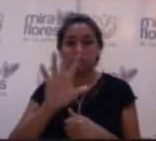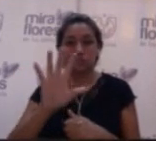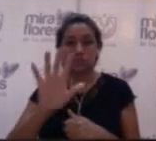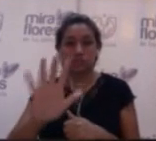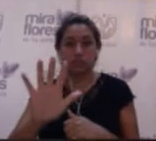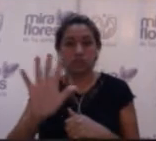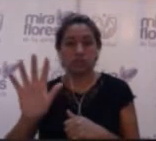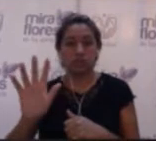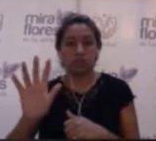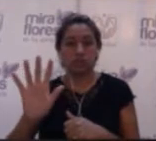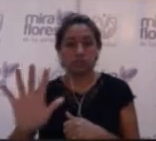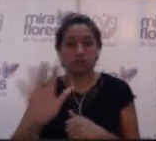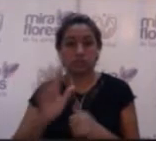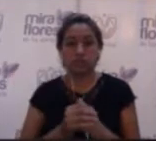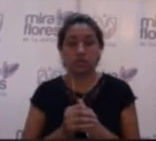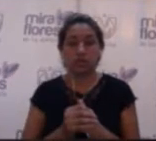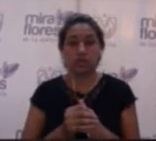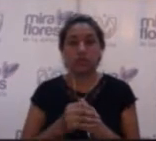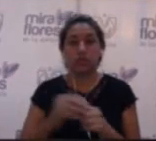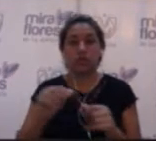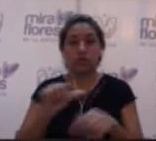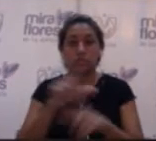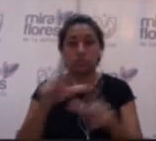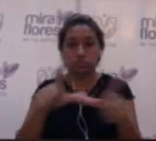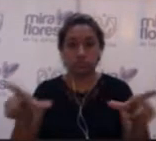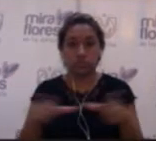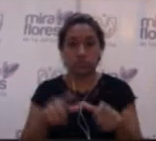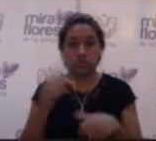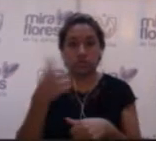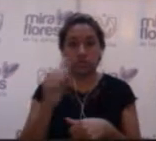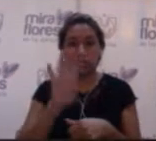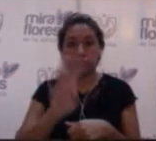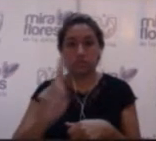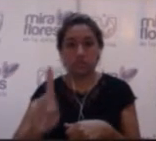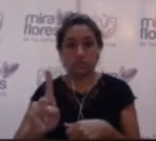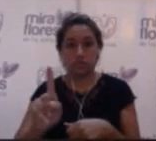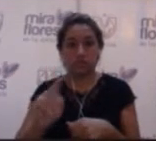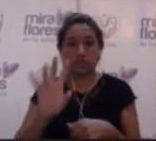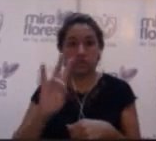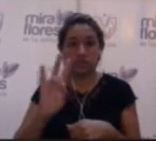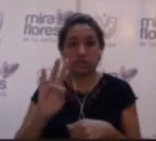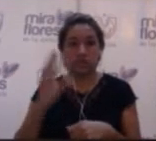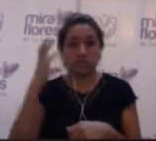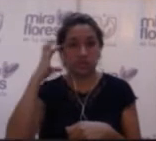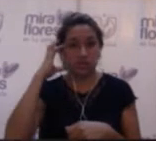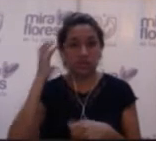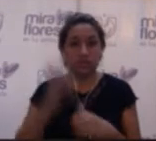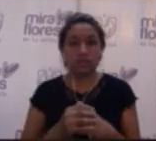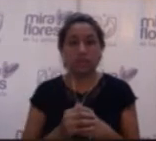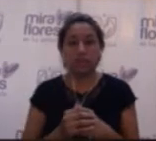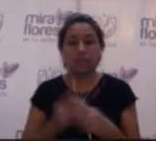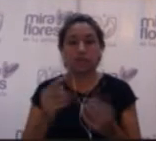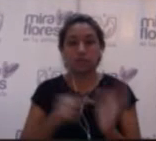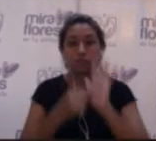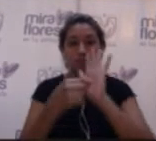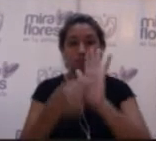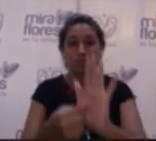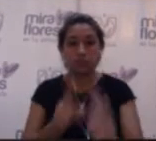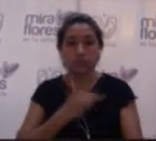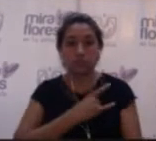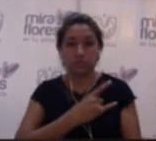375 y calle General Suárez número 1041 del distrito de Miraflores, presentada por la Universidad